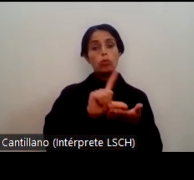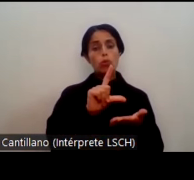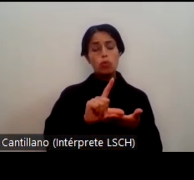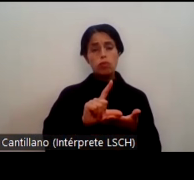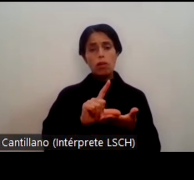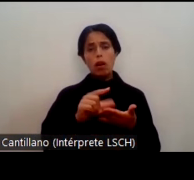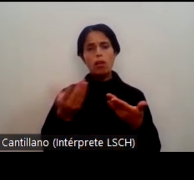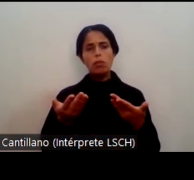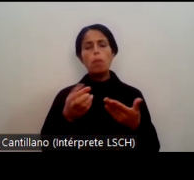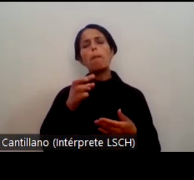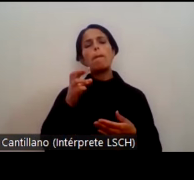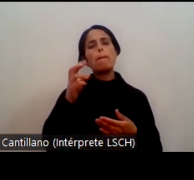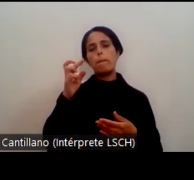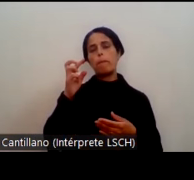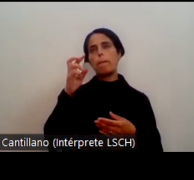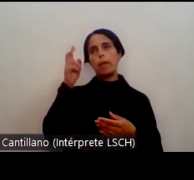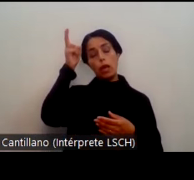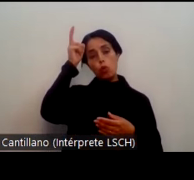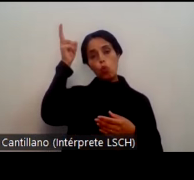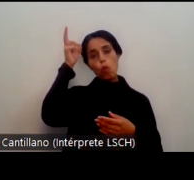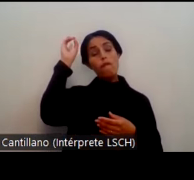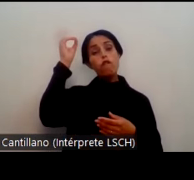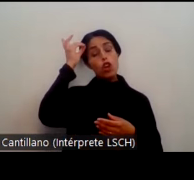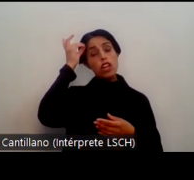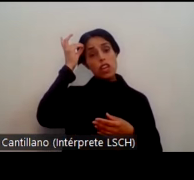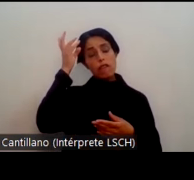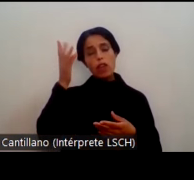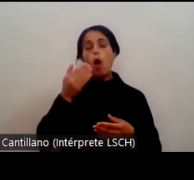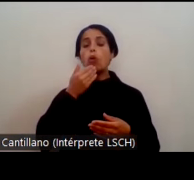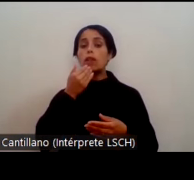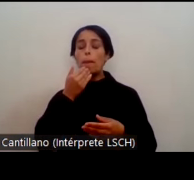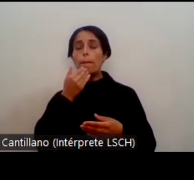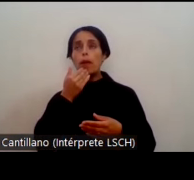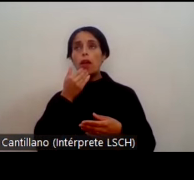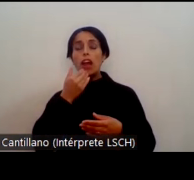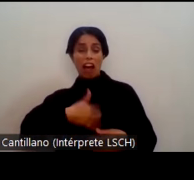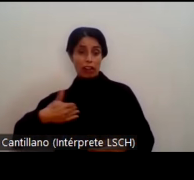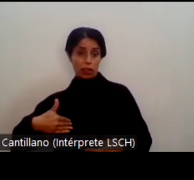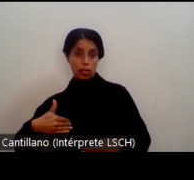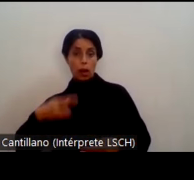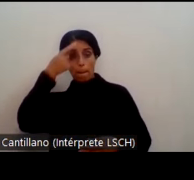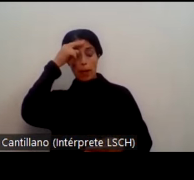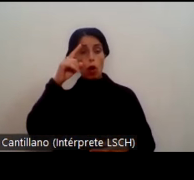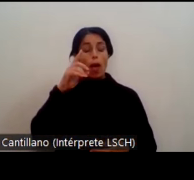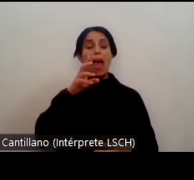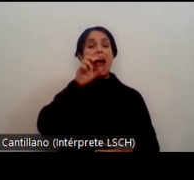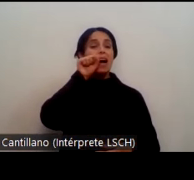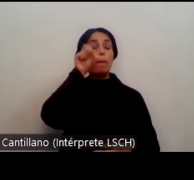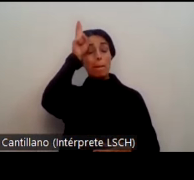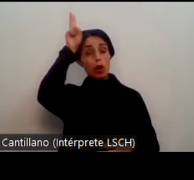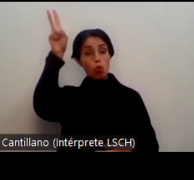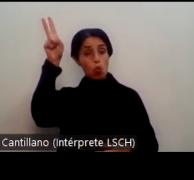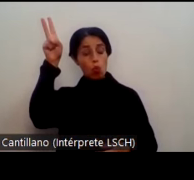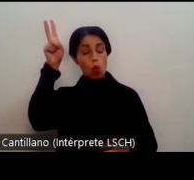en otras áreas de Perú, Bolivia, noroeste Argentina, pero básicamente Perú, se dio en